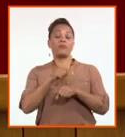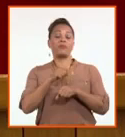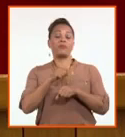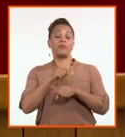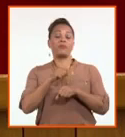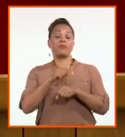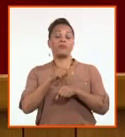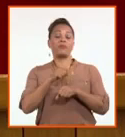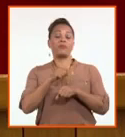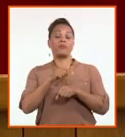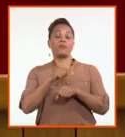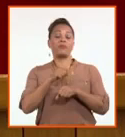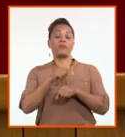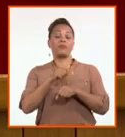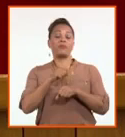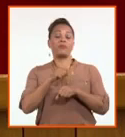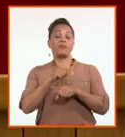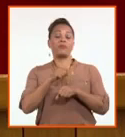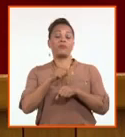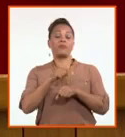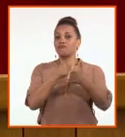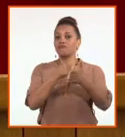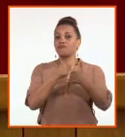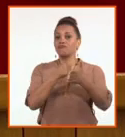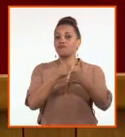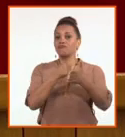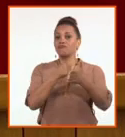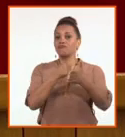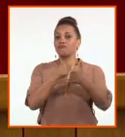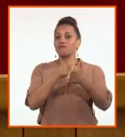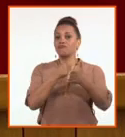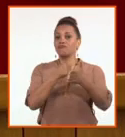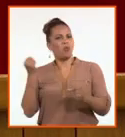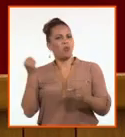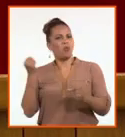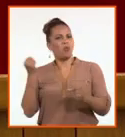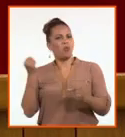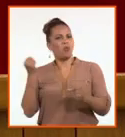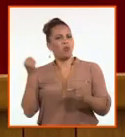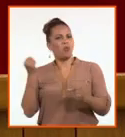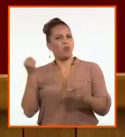momentos más riesgosas del enfrentamiento a la COVID-19, junto a otras áreas